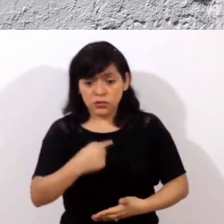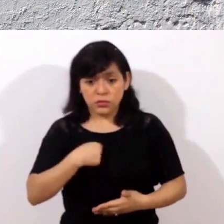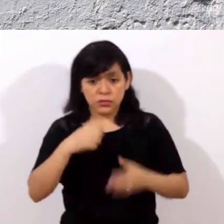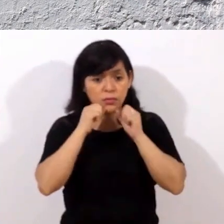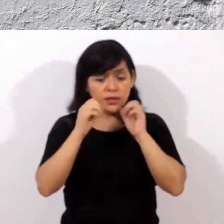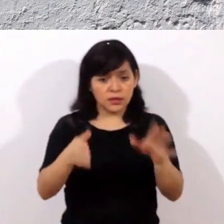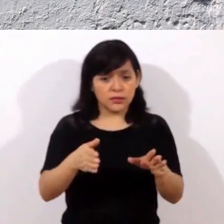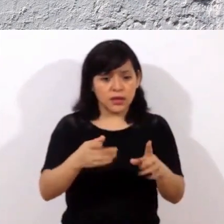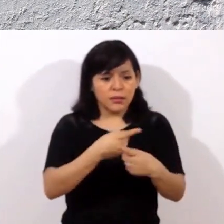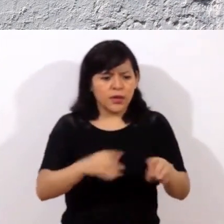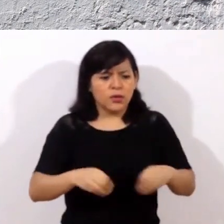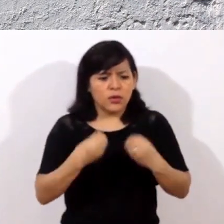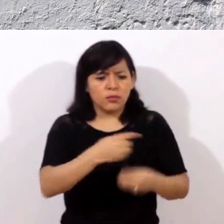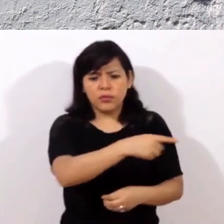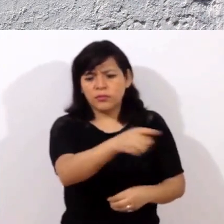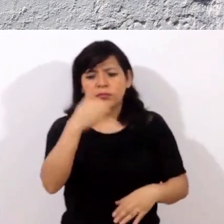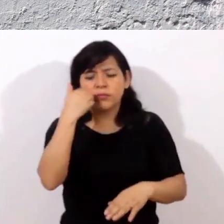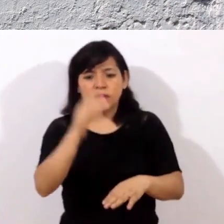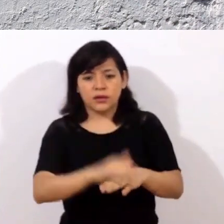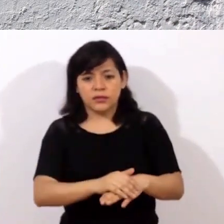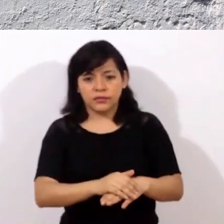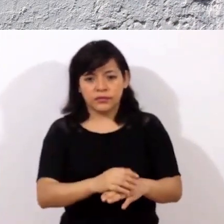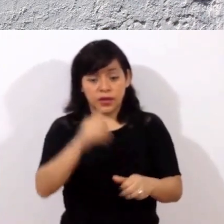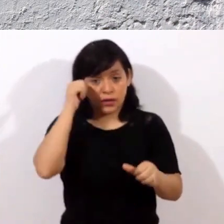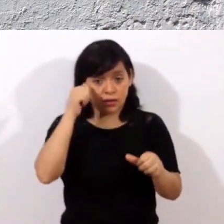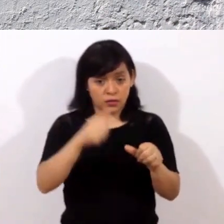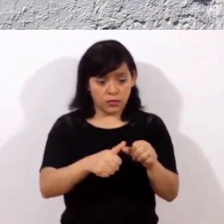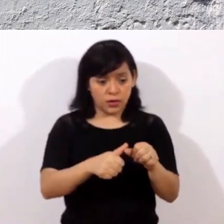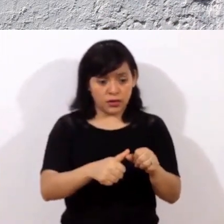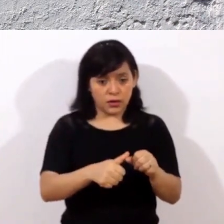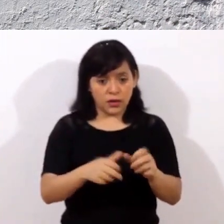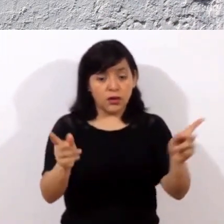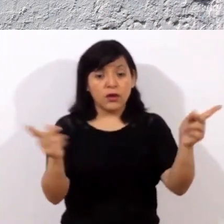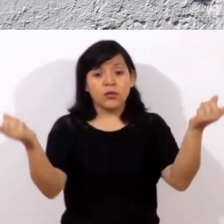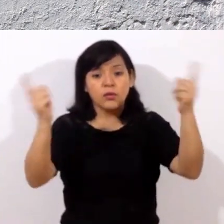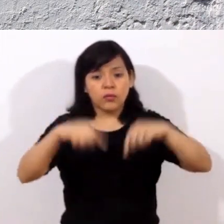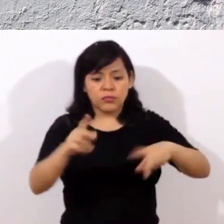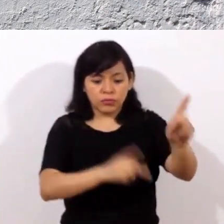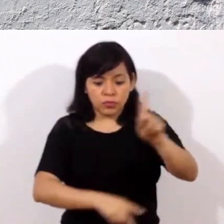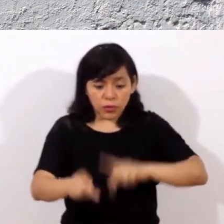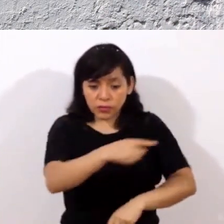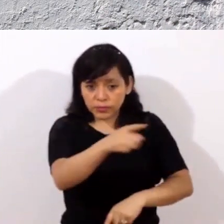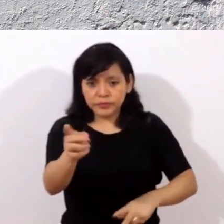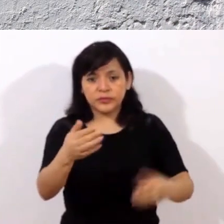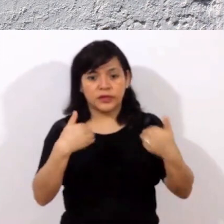vez que alguien llevaba una ofrenda por el pecado, los sacerdotes recibían una porción. Eso es